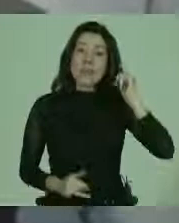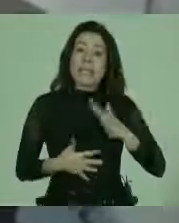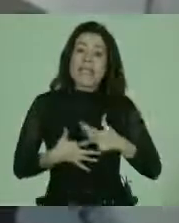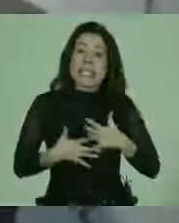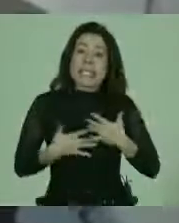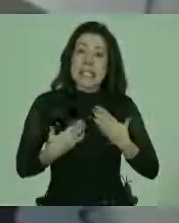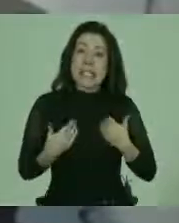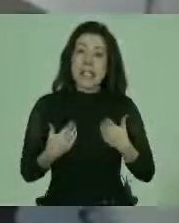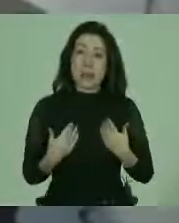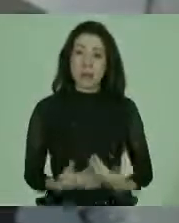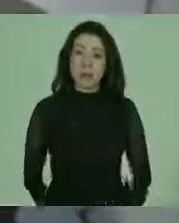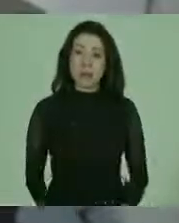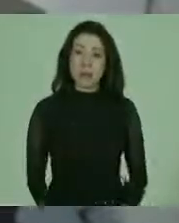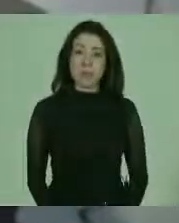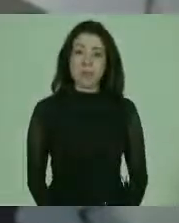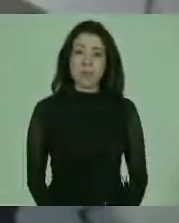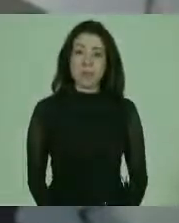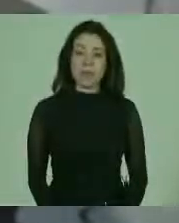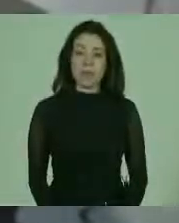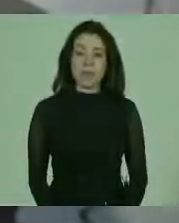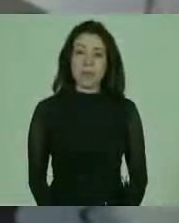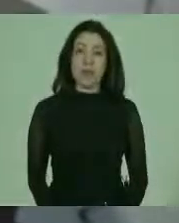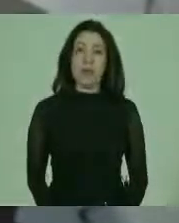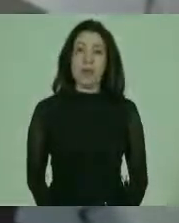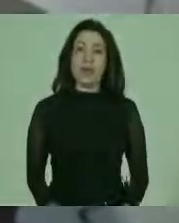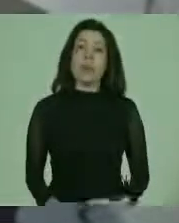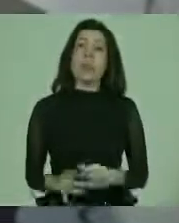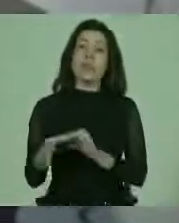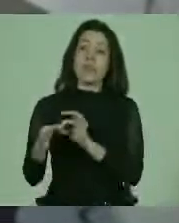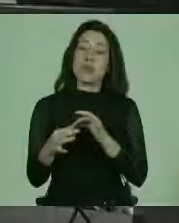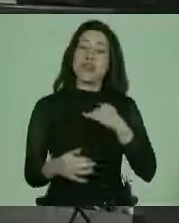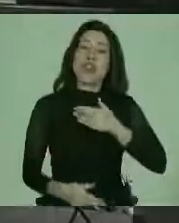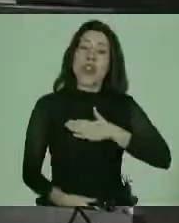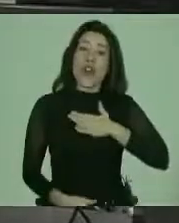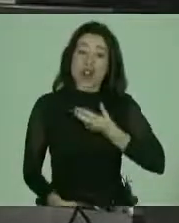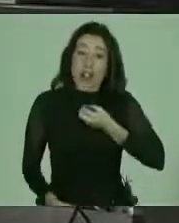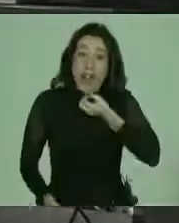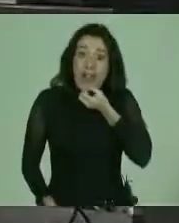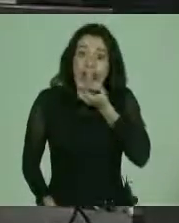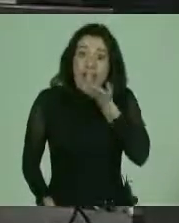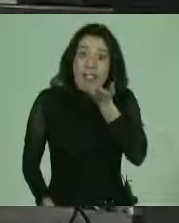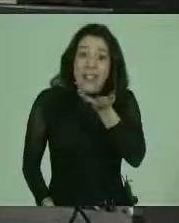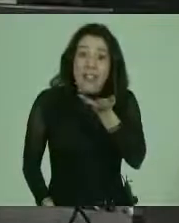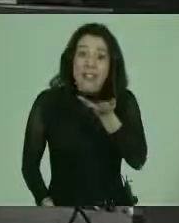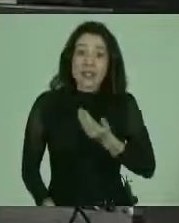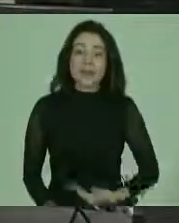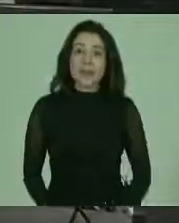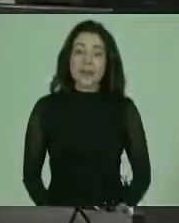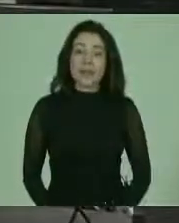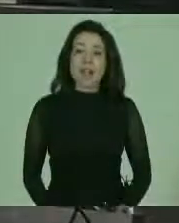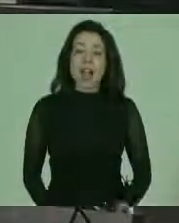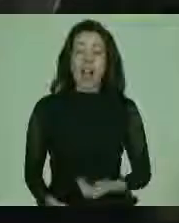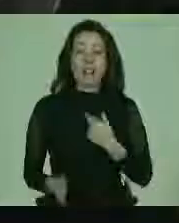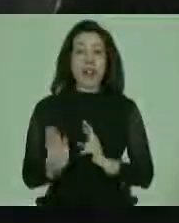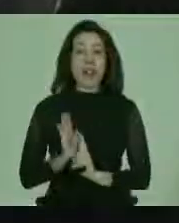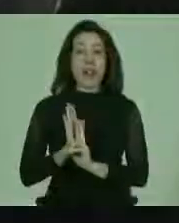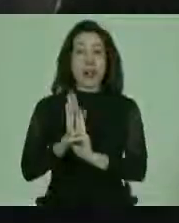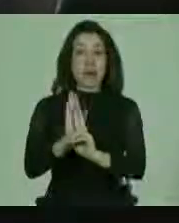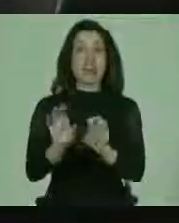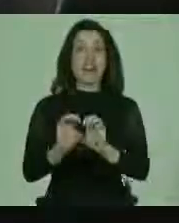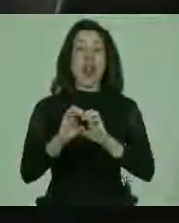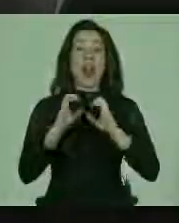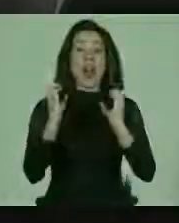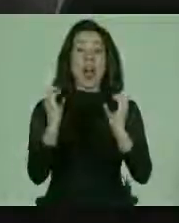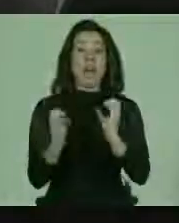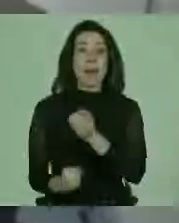sintiendo Así es que quisiera expresar a nombre de de